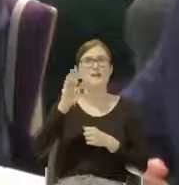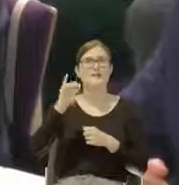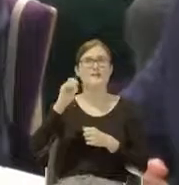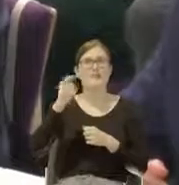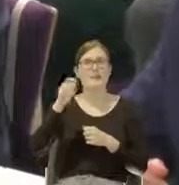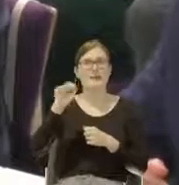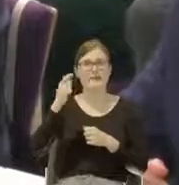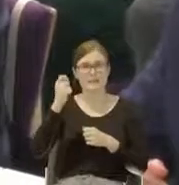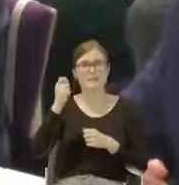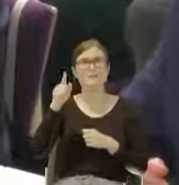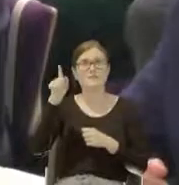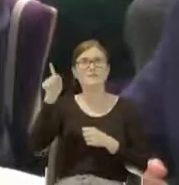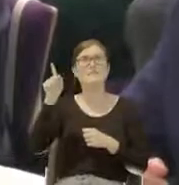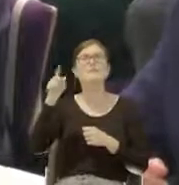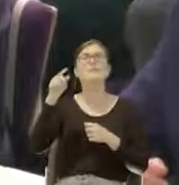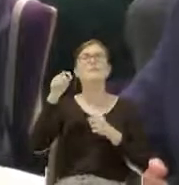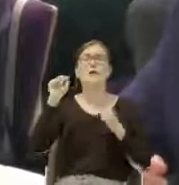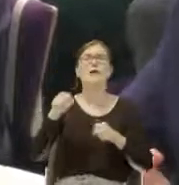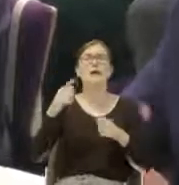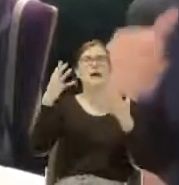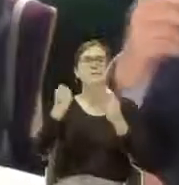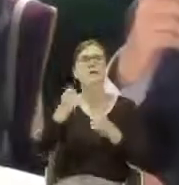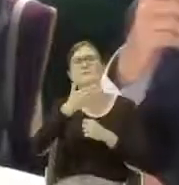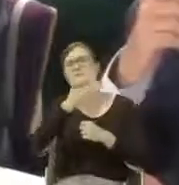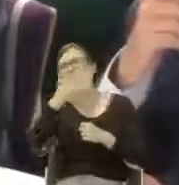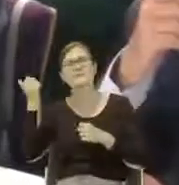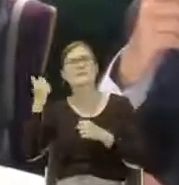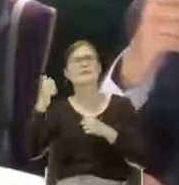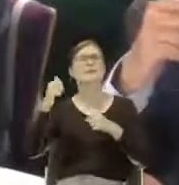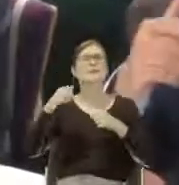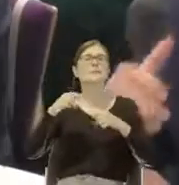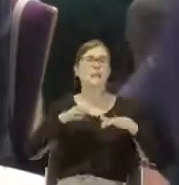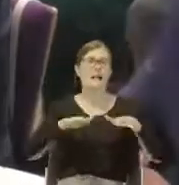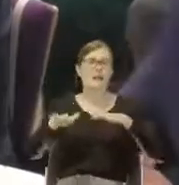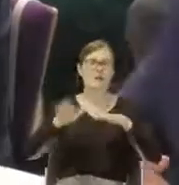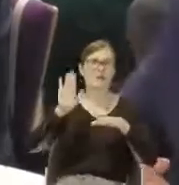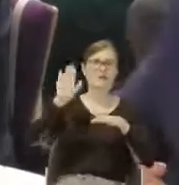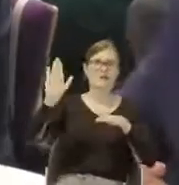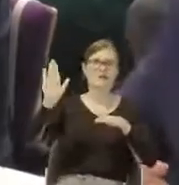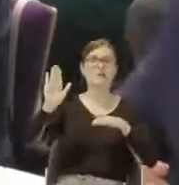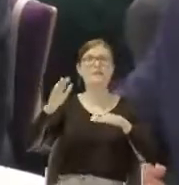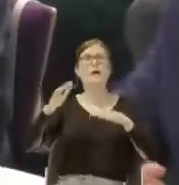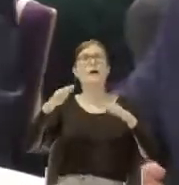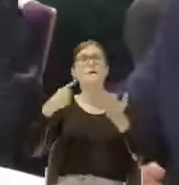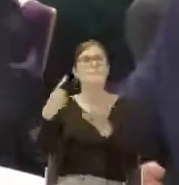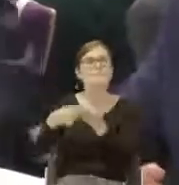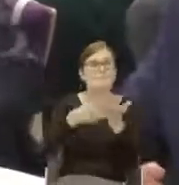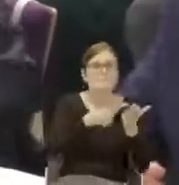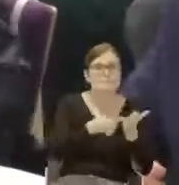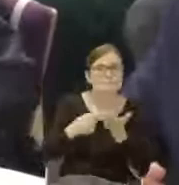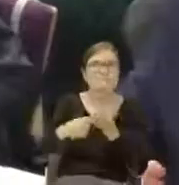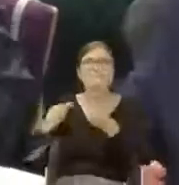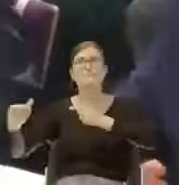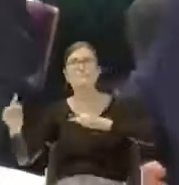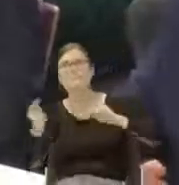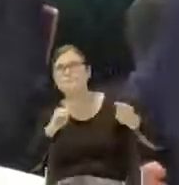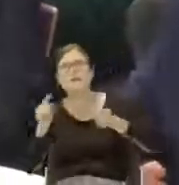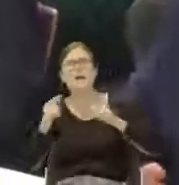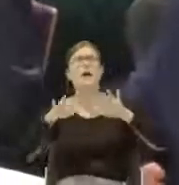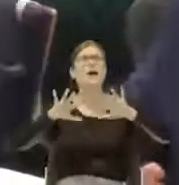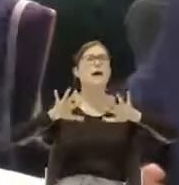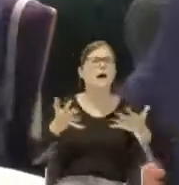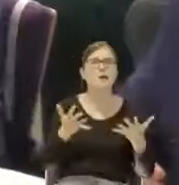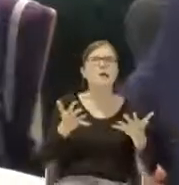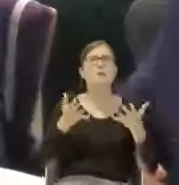debates decisivos sobre energía, materias primas y grandes migraciones internacionales. Pasemos de la gestión a la gobernación, de